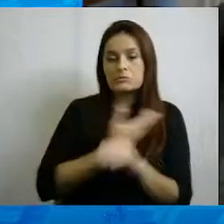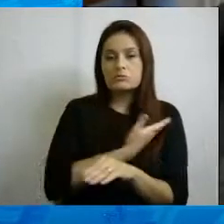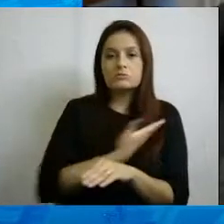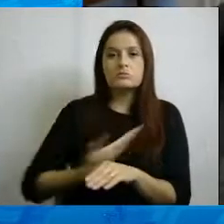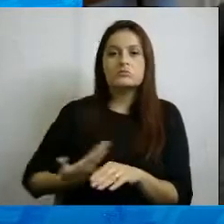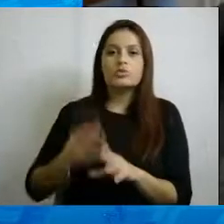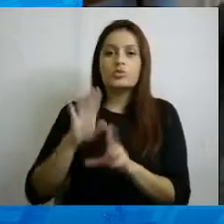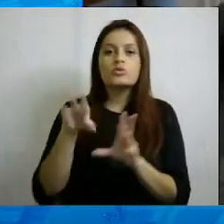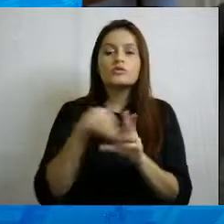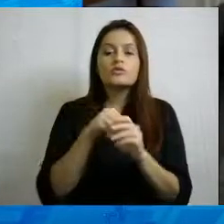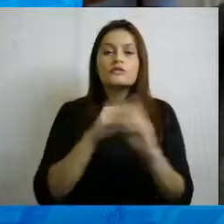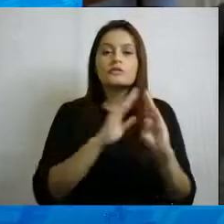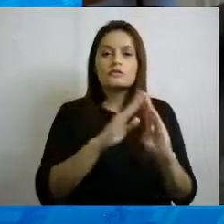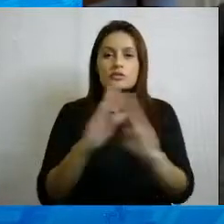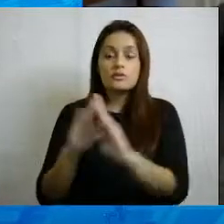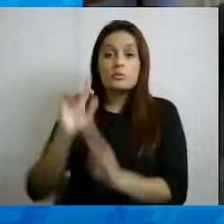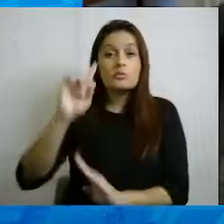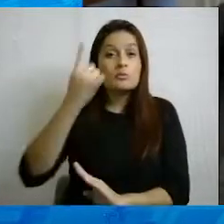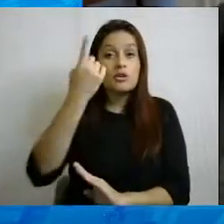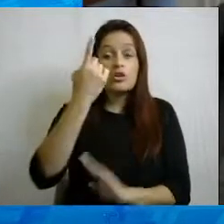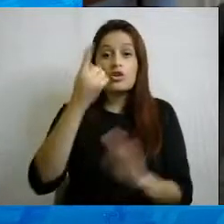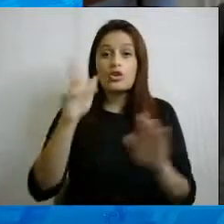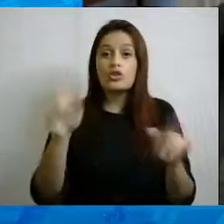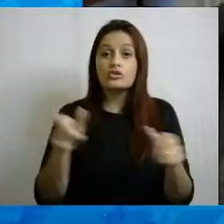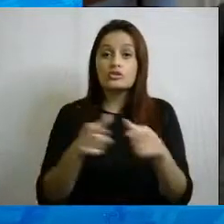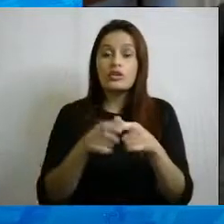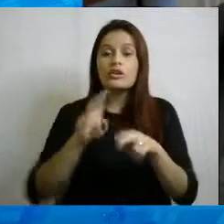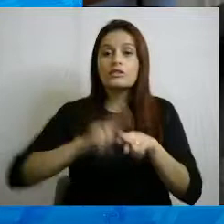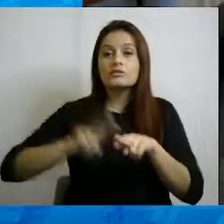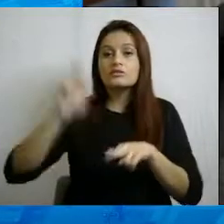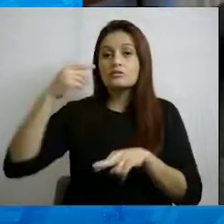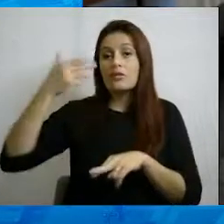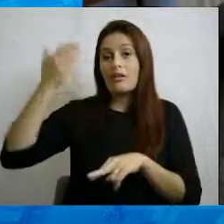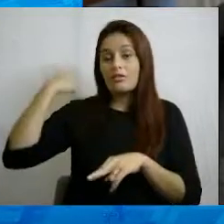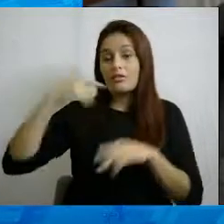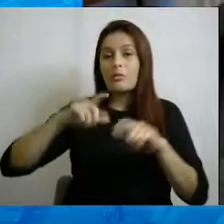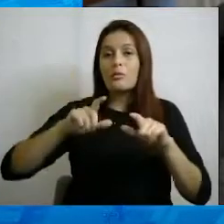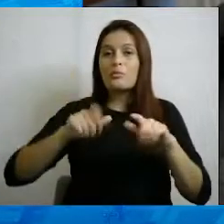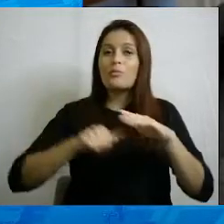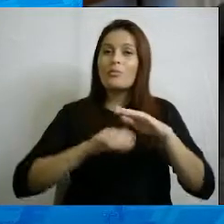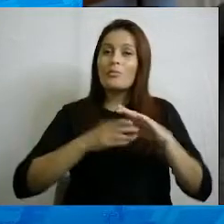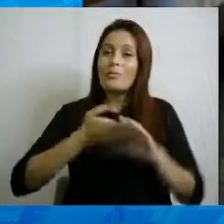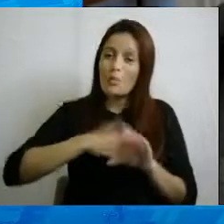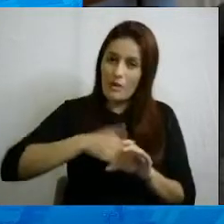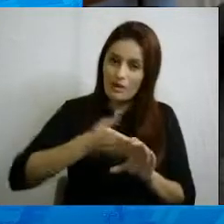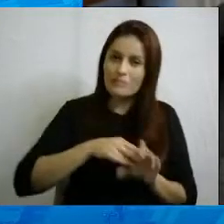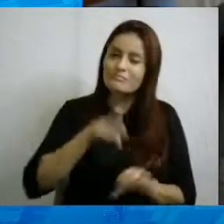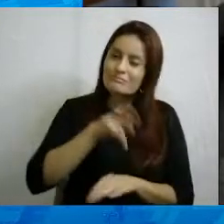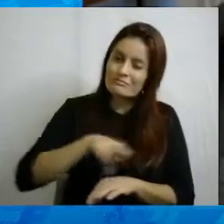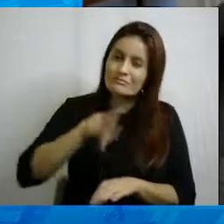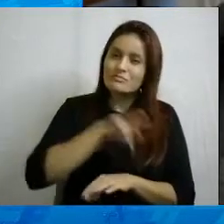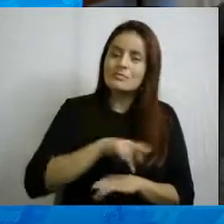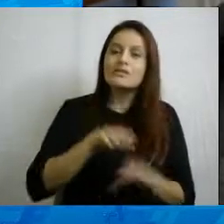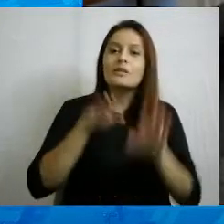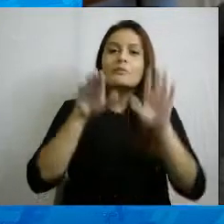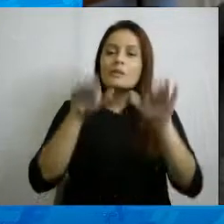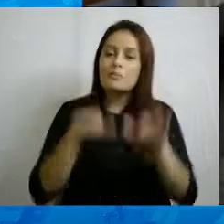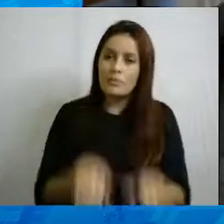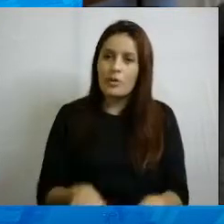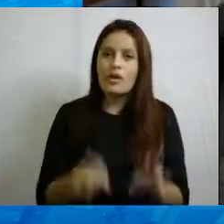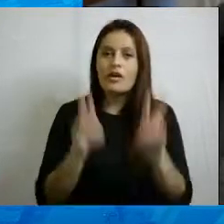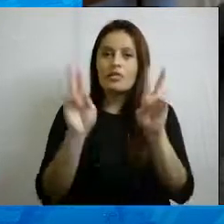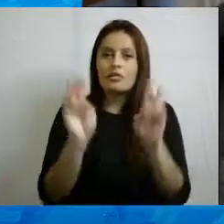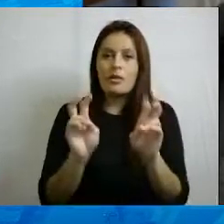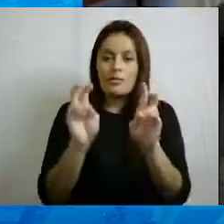de Vecinos, que el primer consejo que se hizo en Pomaire, recalcamos esta necesidad de